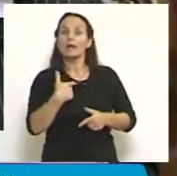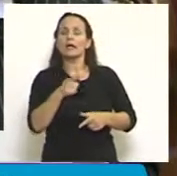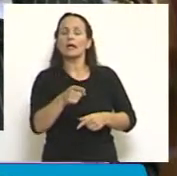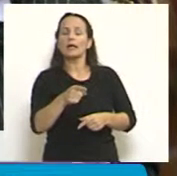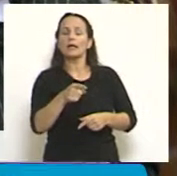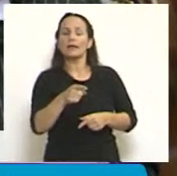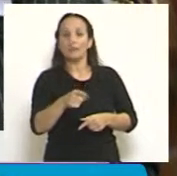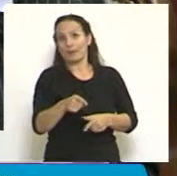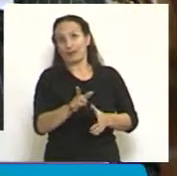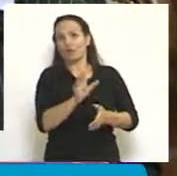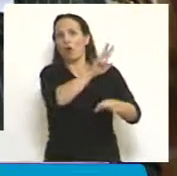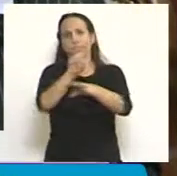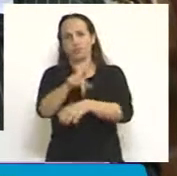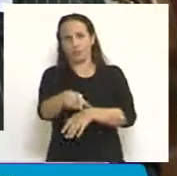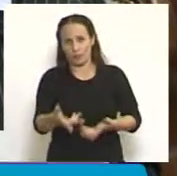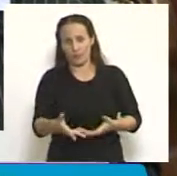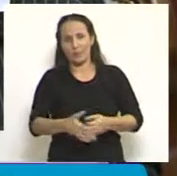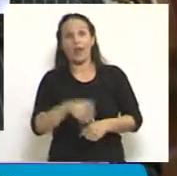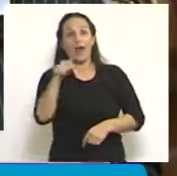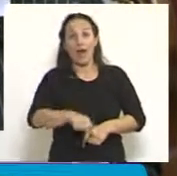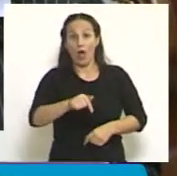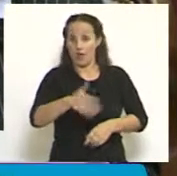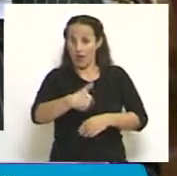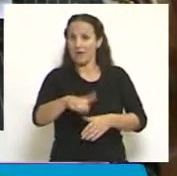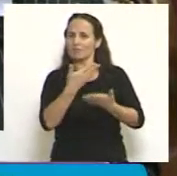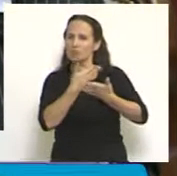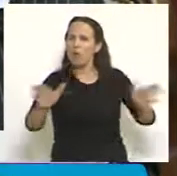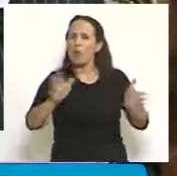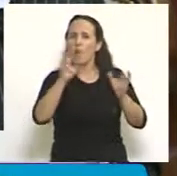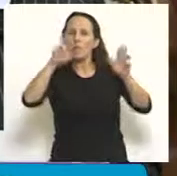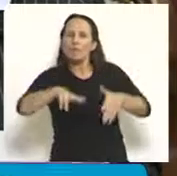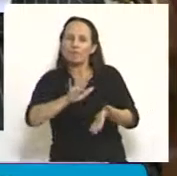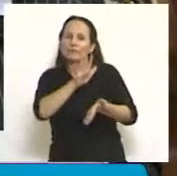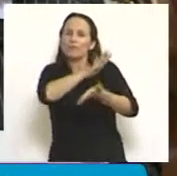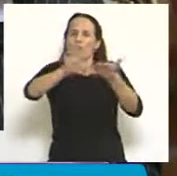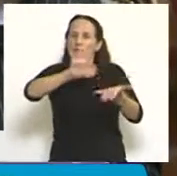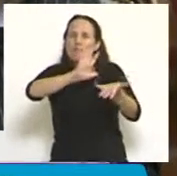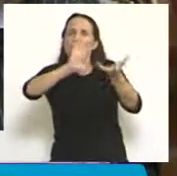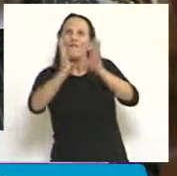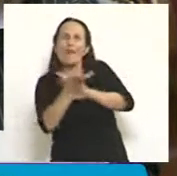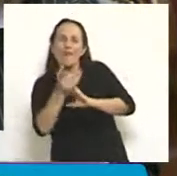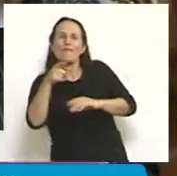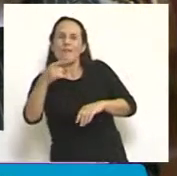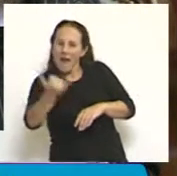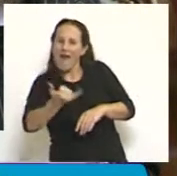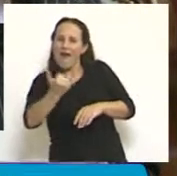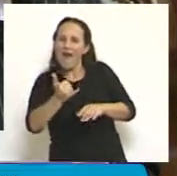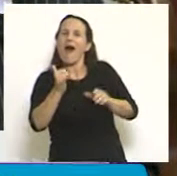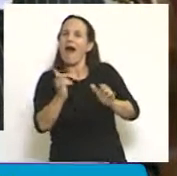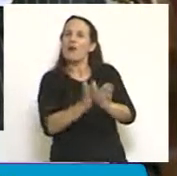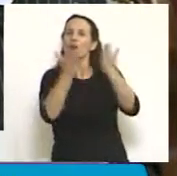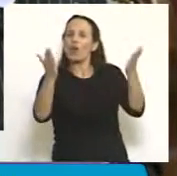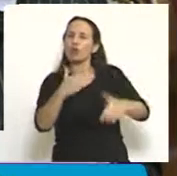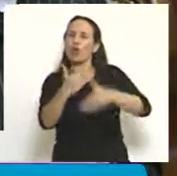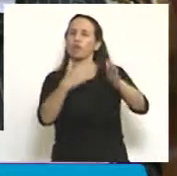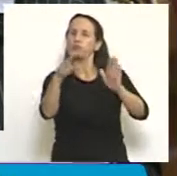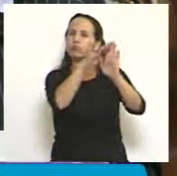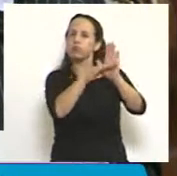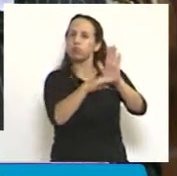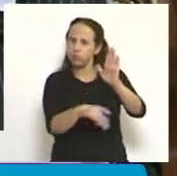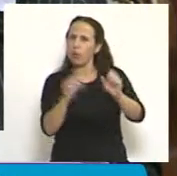procuradurías de distrito son la Procuración General de la Nación, el Consejo General del Ministerio Público Fiscal de la Nación, las fiscalías